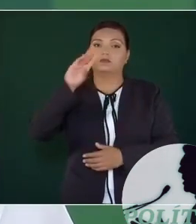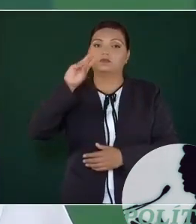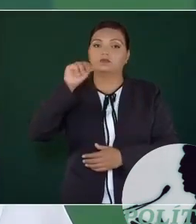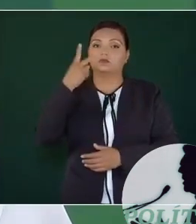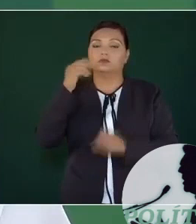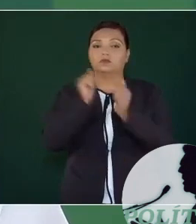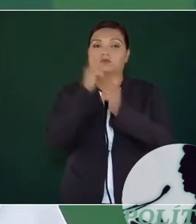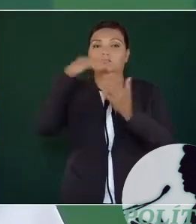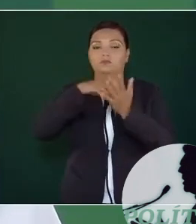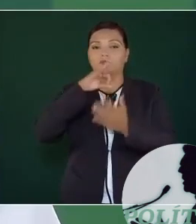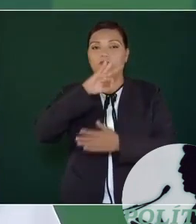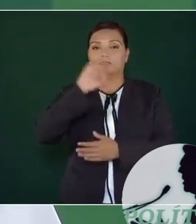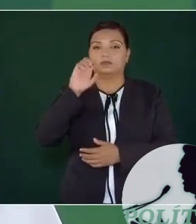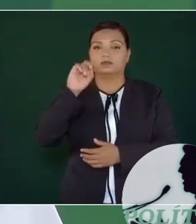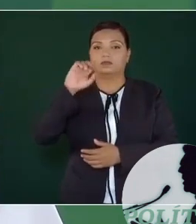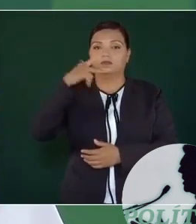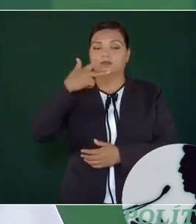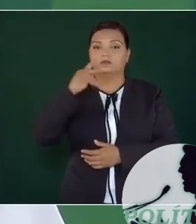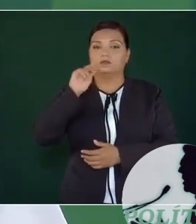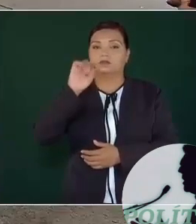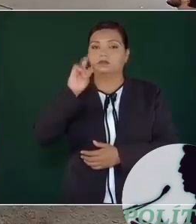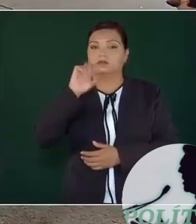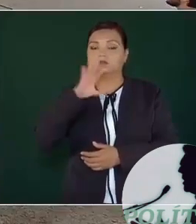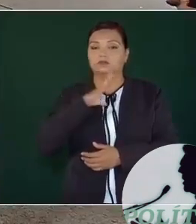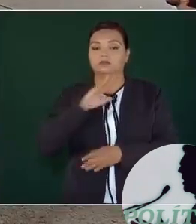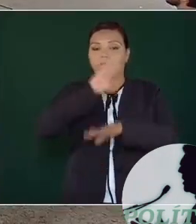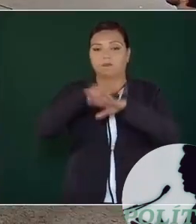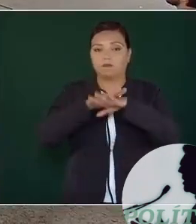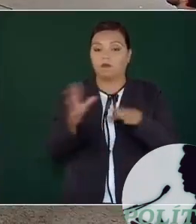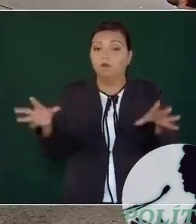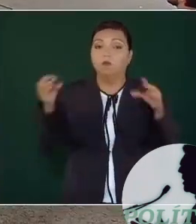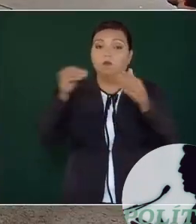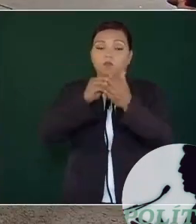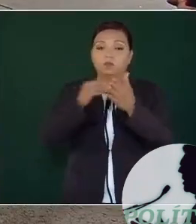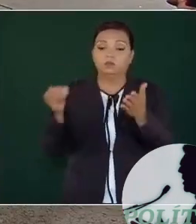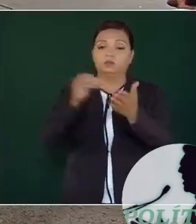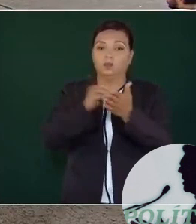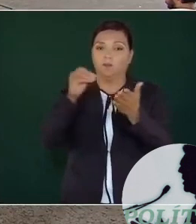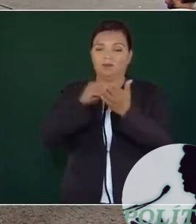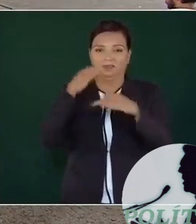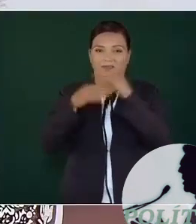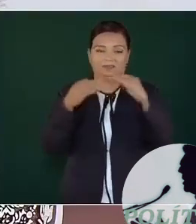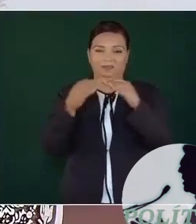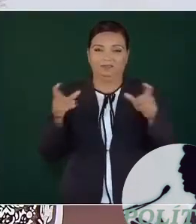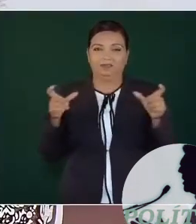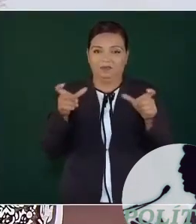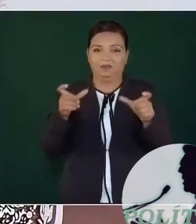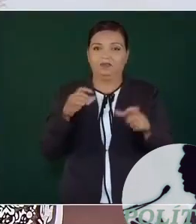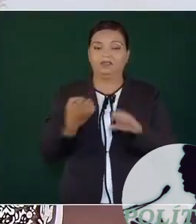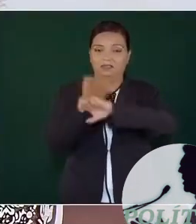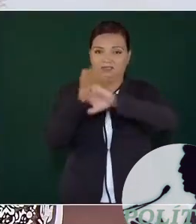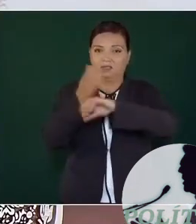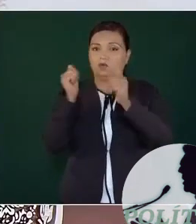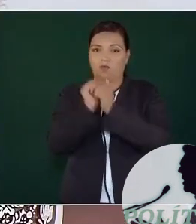con 2,338 operativos. Sumando las fuerzas federales y las fuerzas de seguridad pública del Estado, en